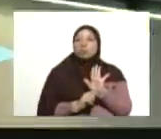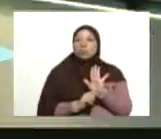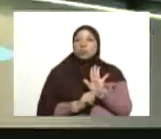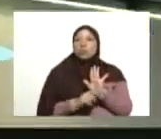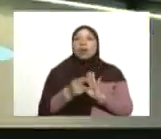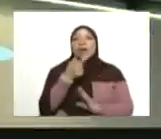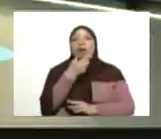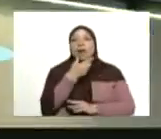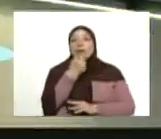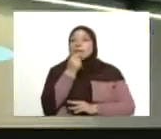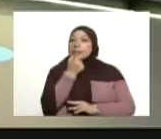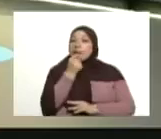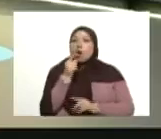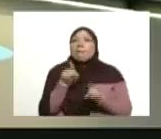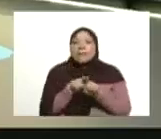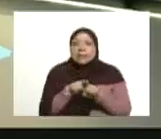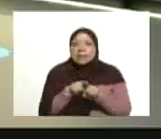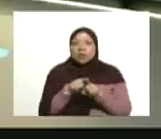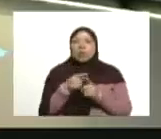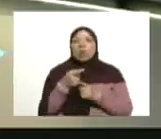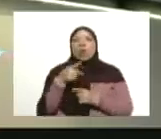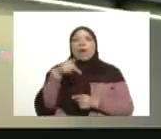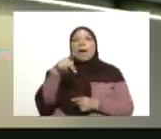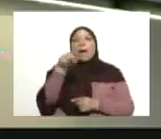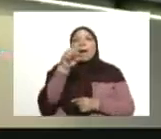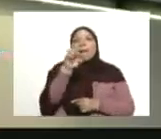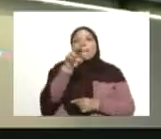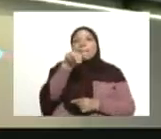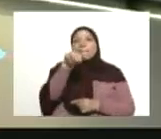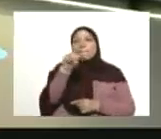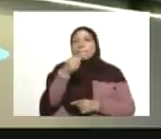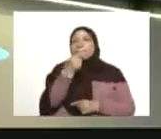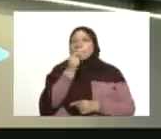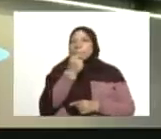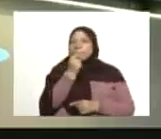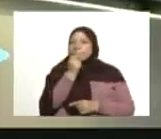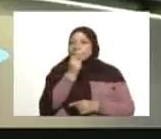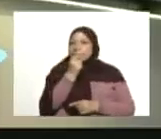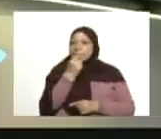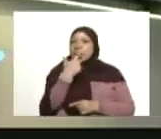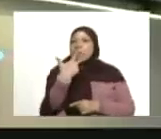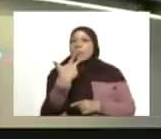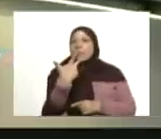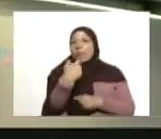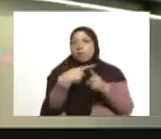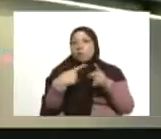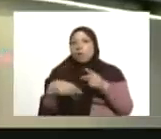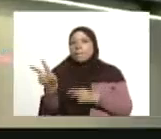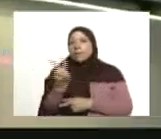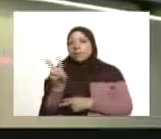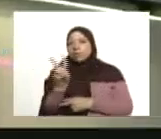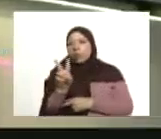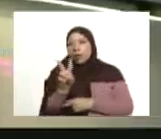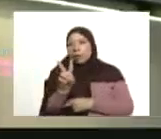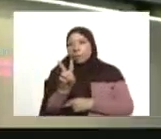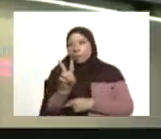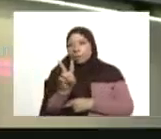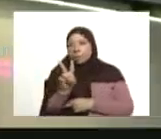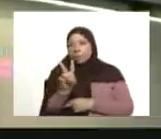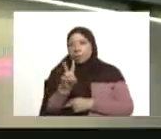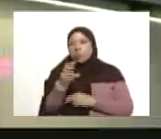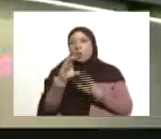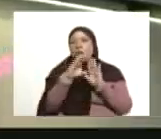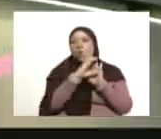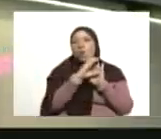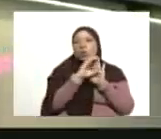Los idiomas los conservamos. El idioma Pemón. El idioma Pemón en sus tres versiones en Venezuela. Correcto. La